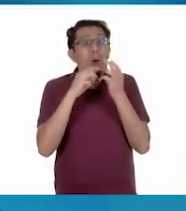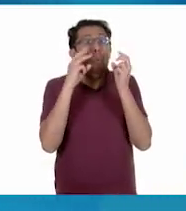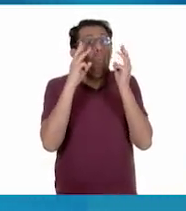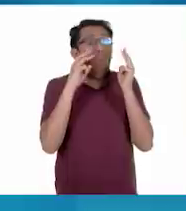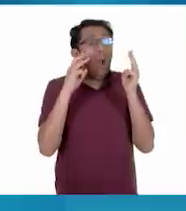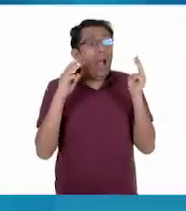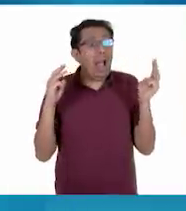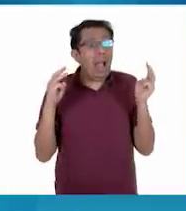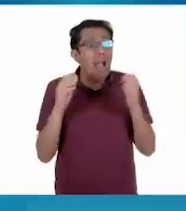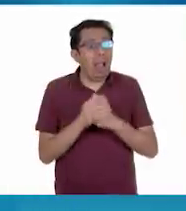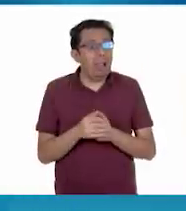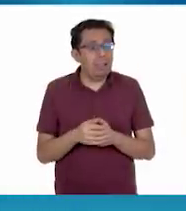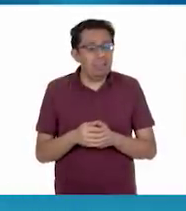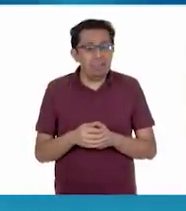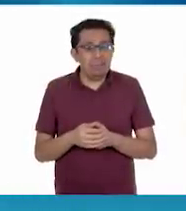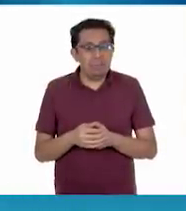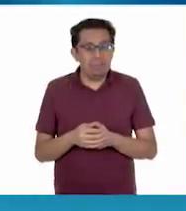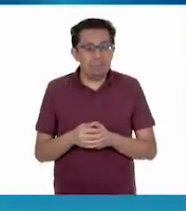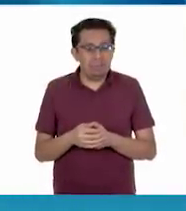¡Oh!